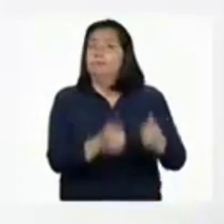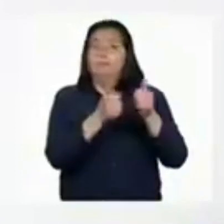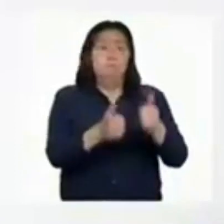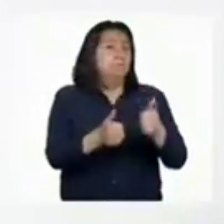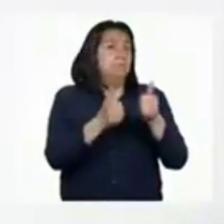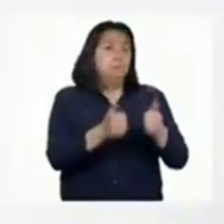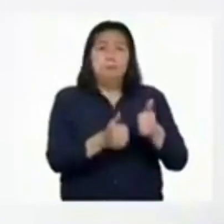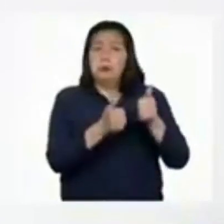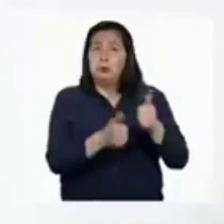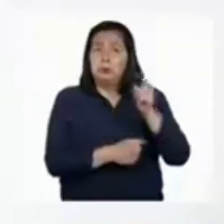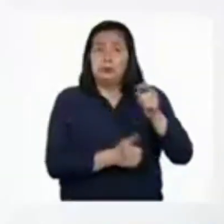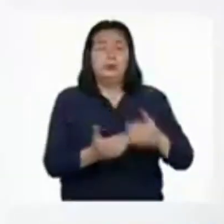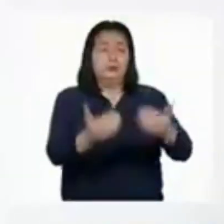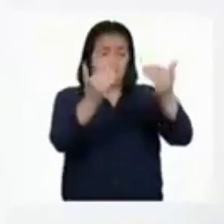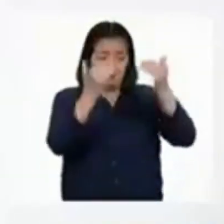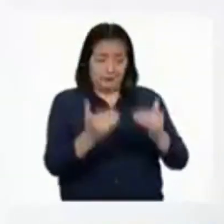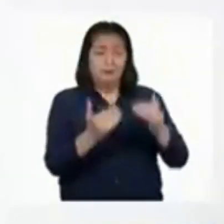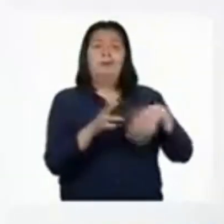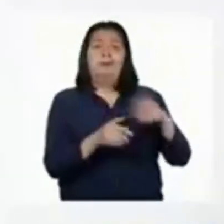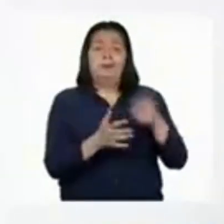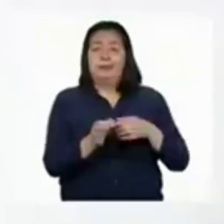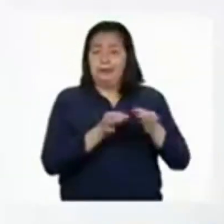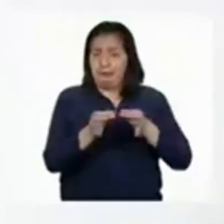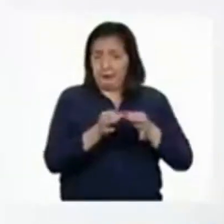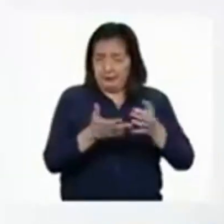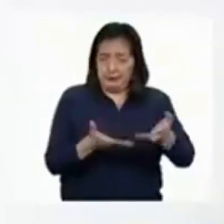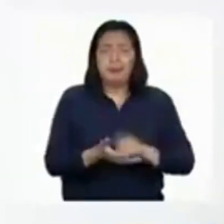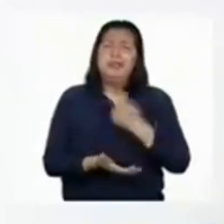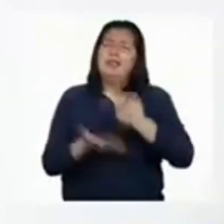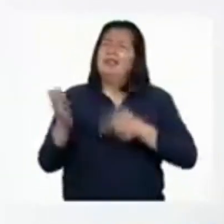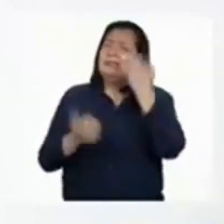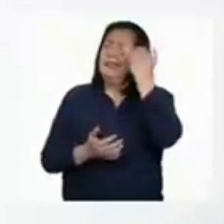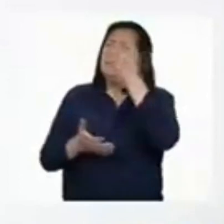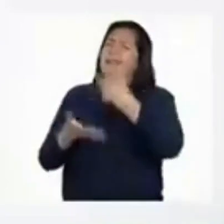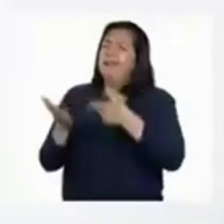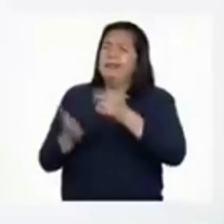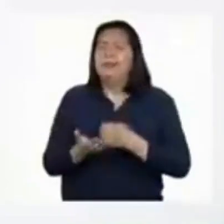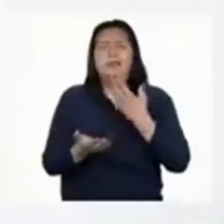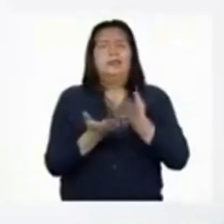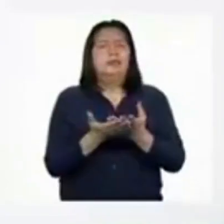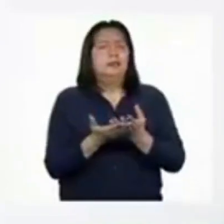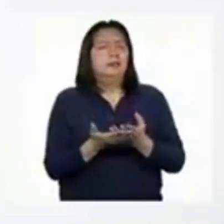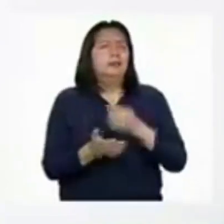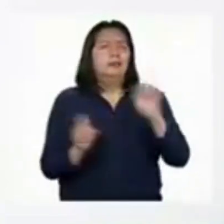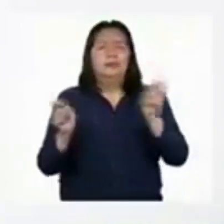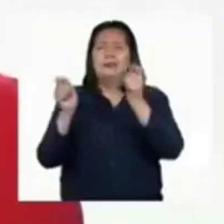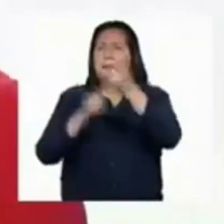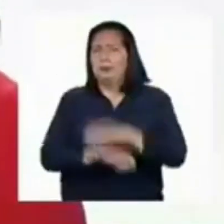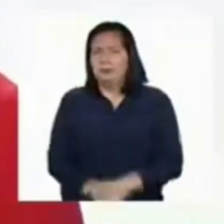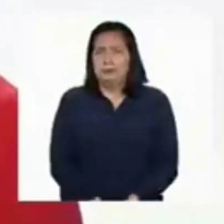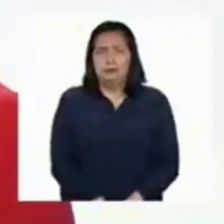Muy bien, continuemos con la idea para el desarrollo. ¿Qué ideas usarían para plantear la propuesta de